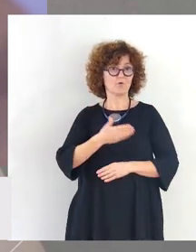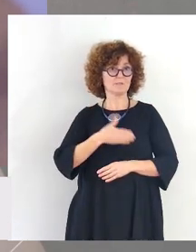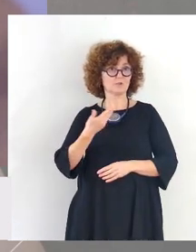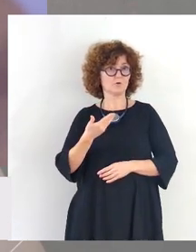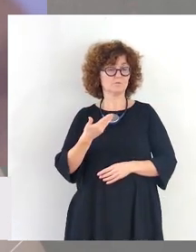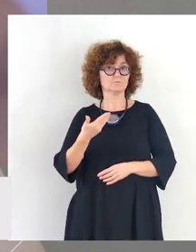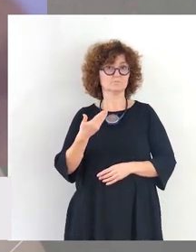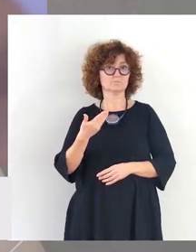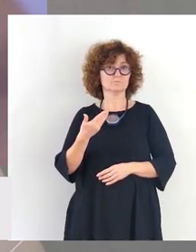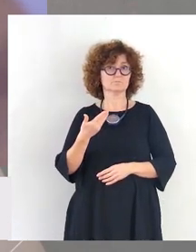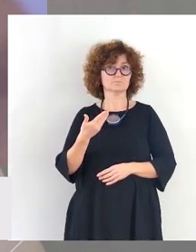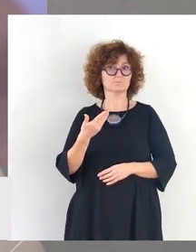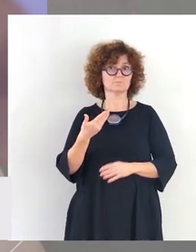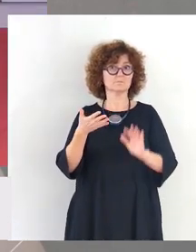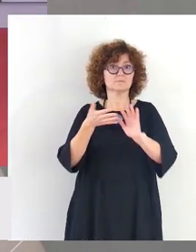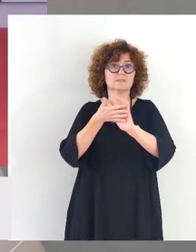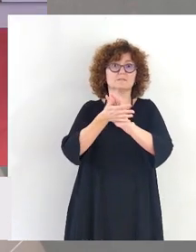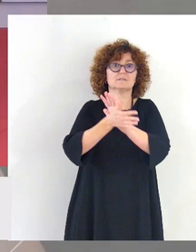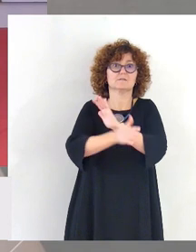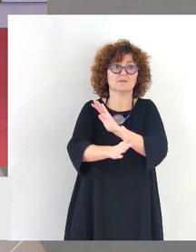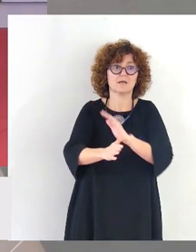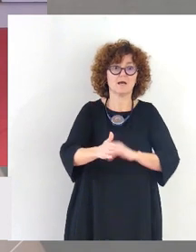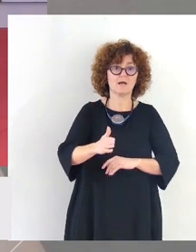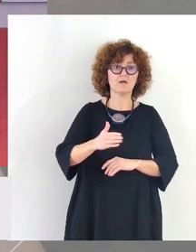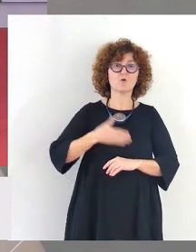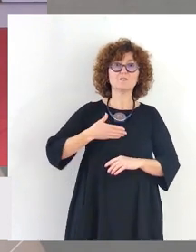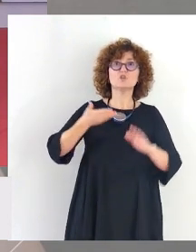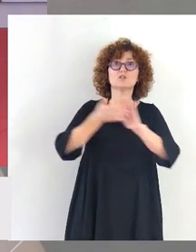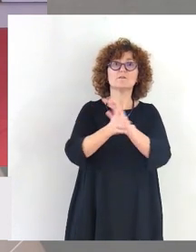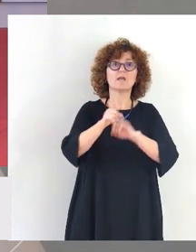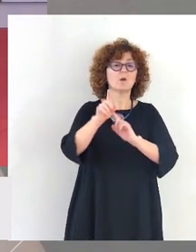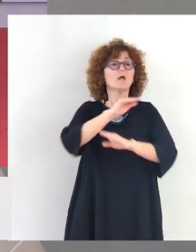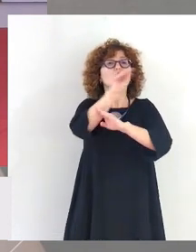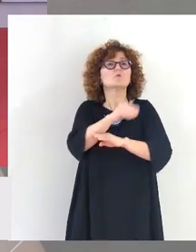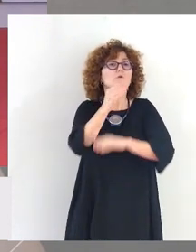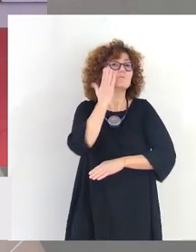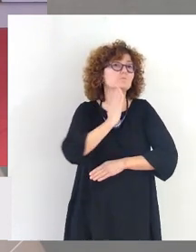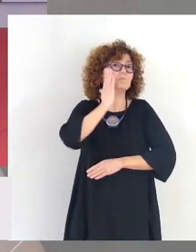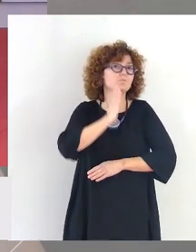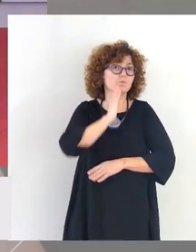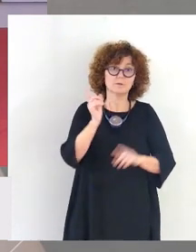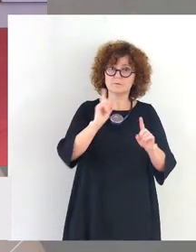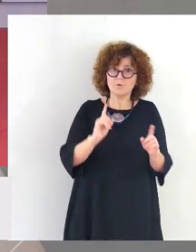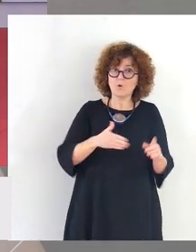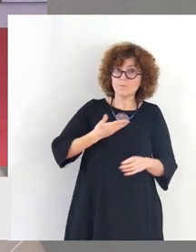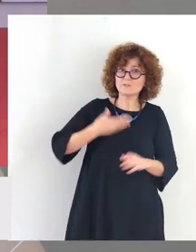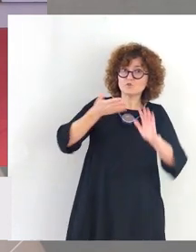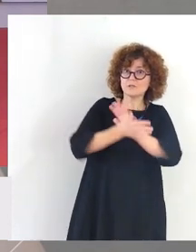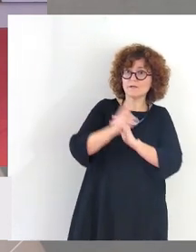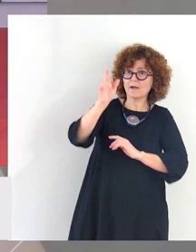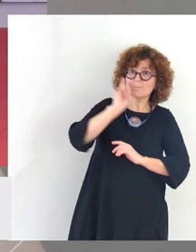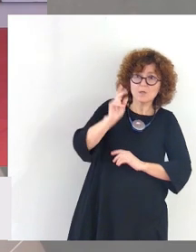parecer que es que la que la compasión es especie de paternalismo deir no la compasión es que me siento afectado por el dolor de los